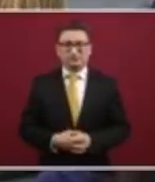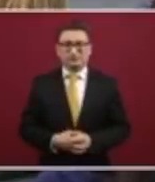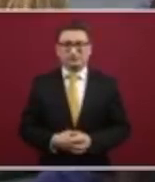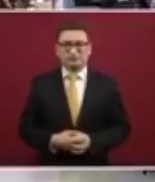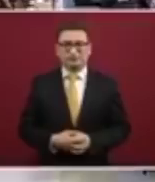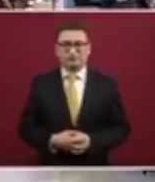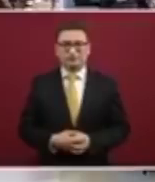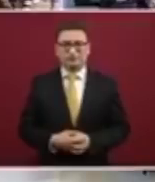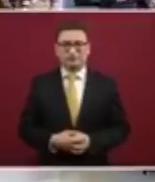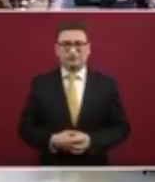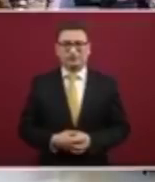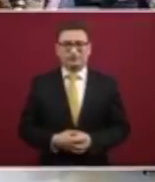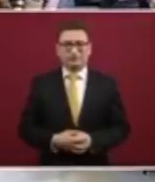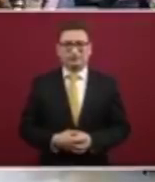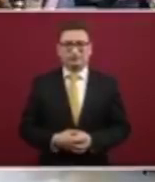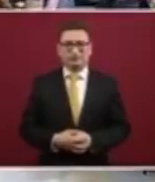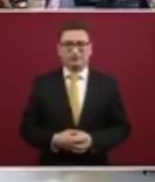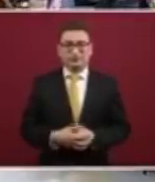Sí,